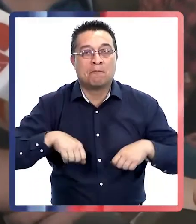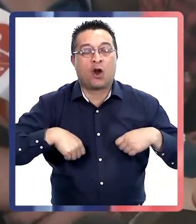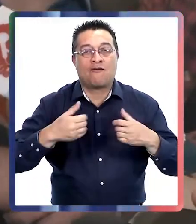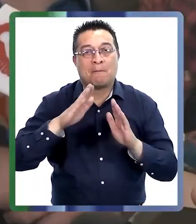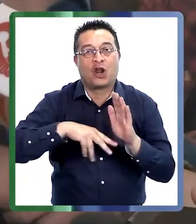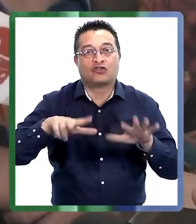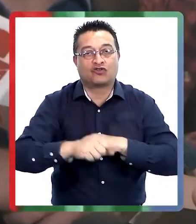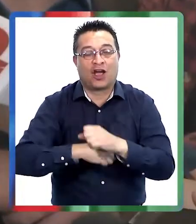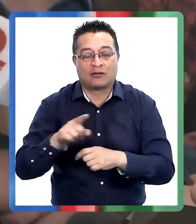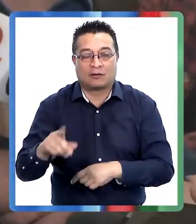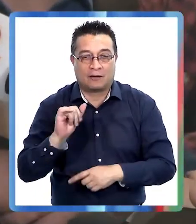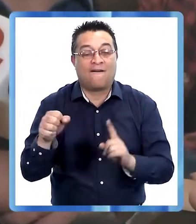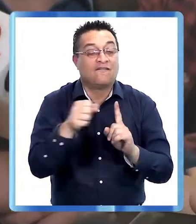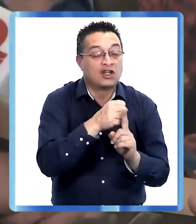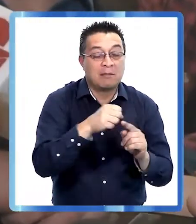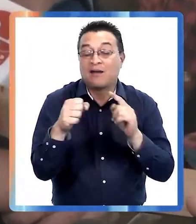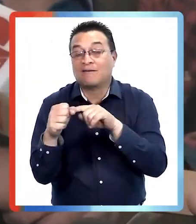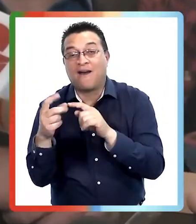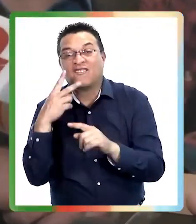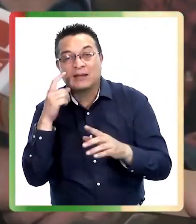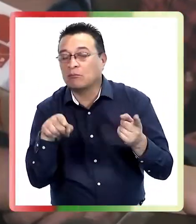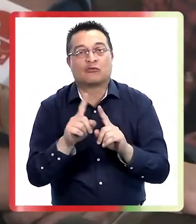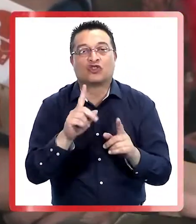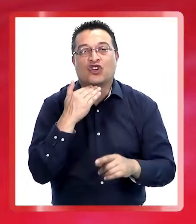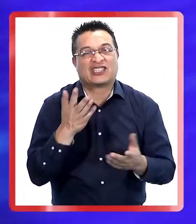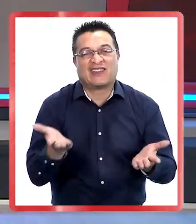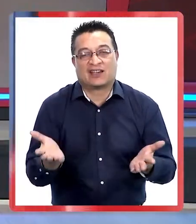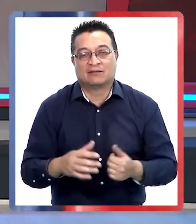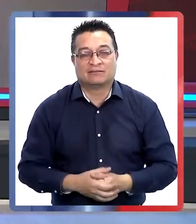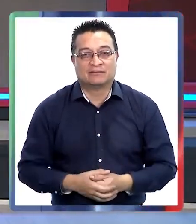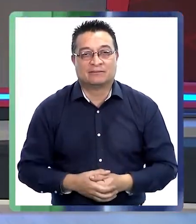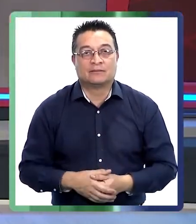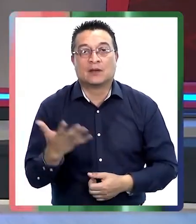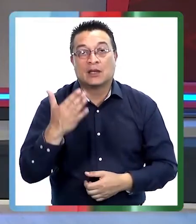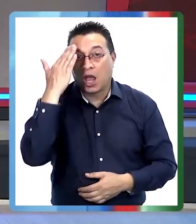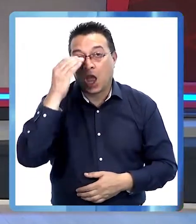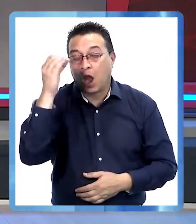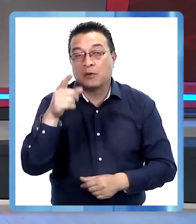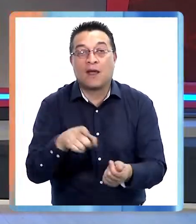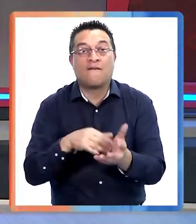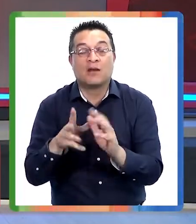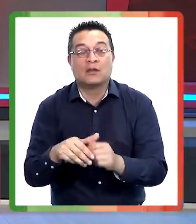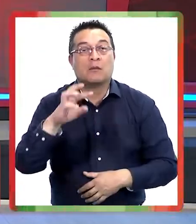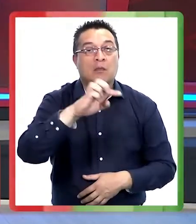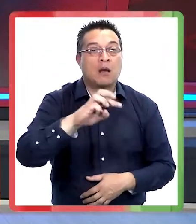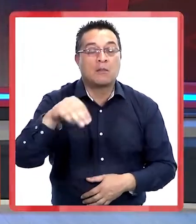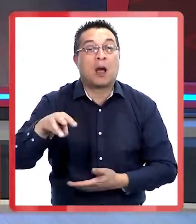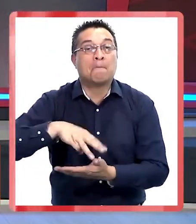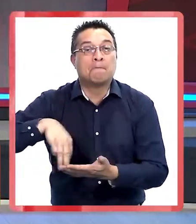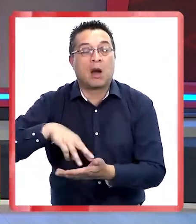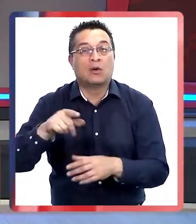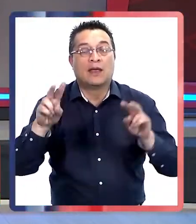niñas y adolescentes, y la lógica víctima-victimario nos sirve muy poco. ¿Qué opinan las familias y los apoderados